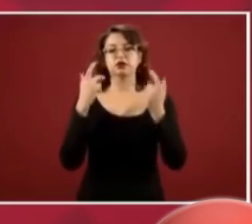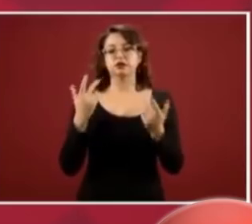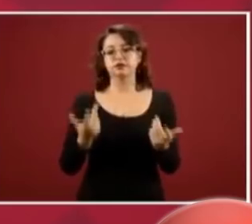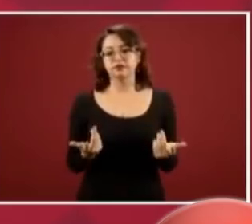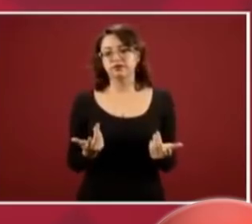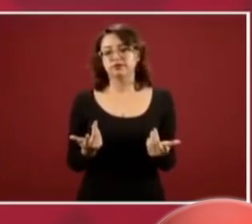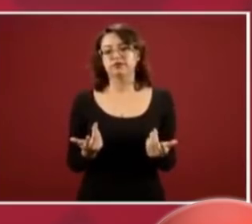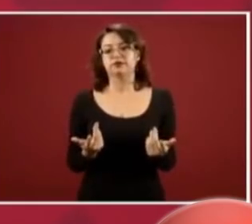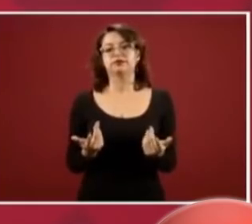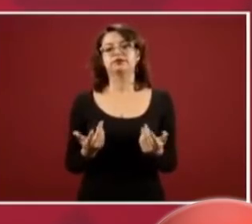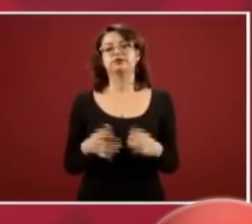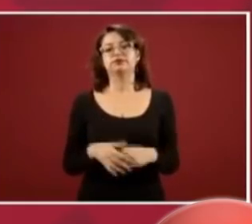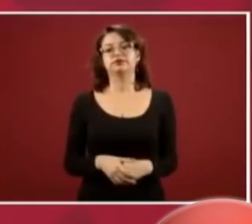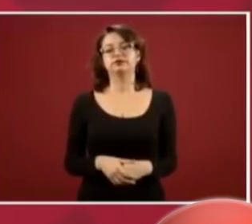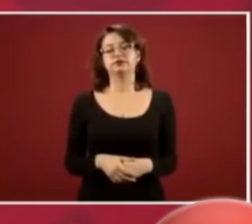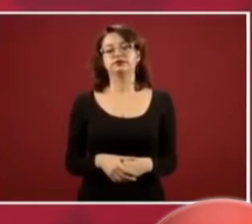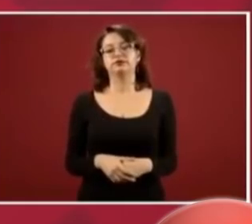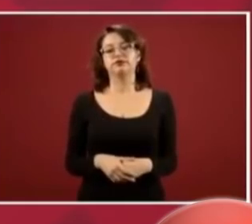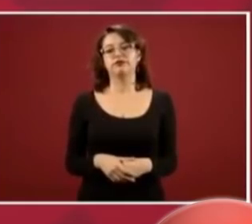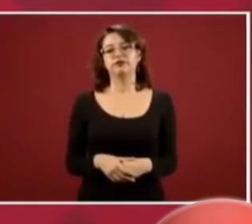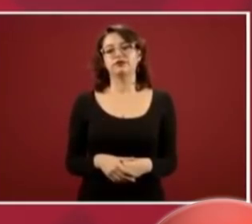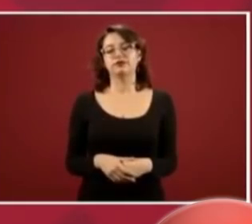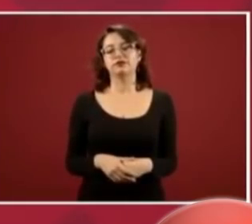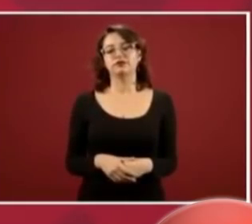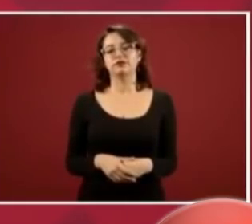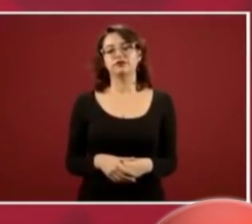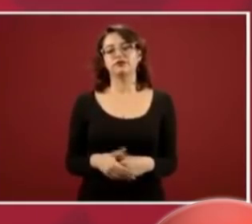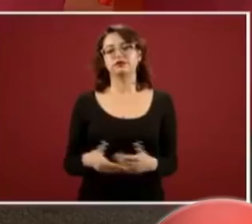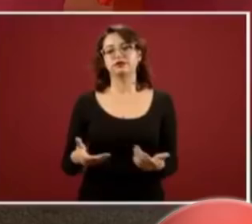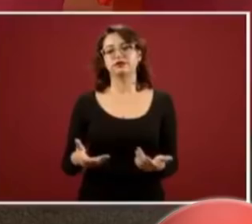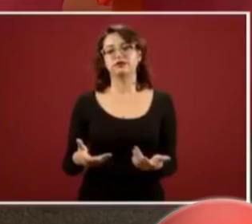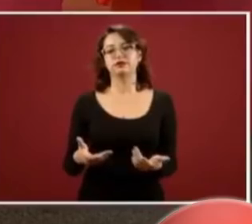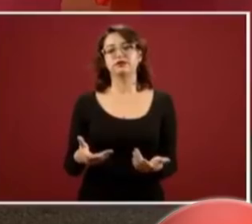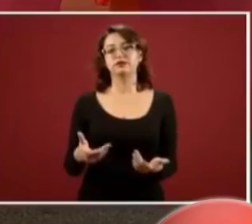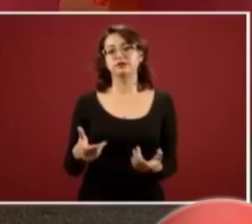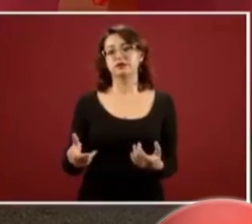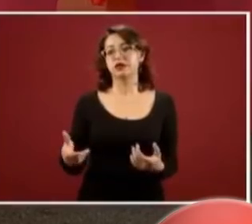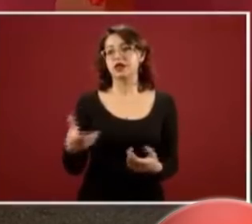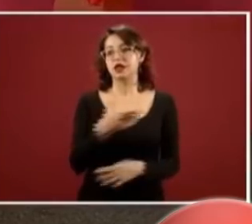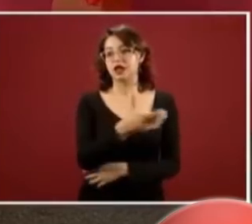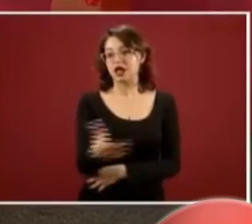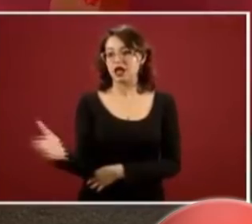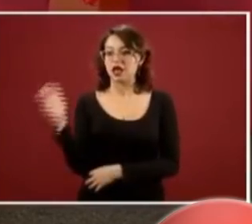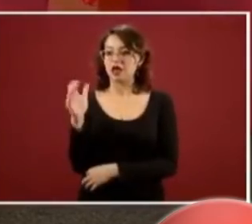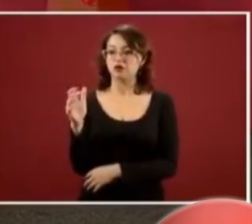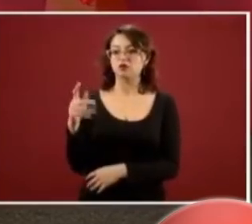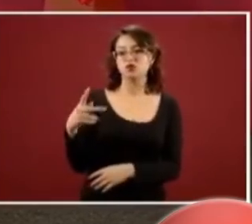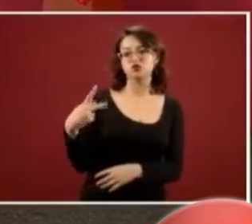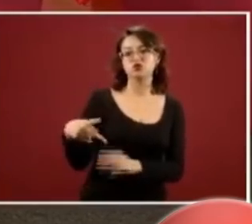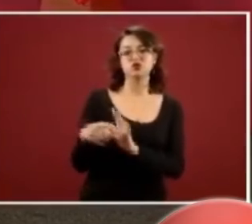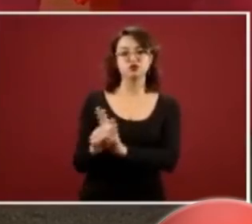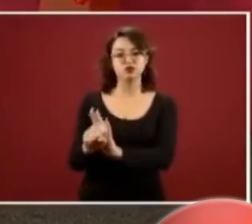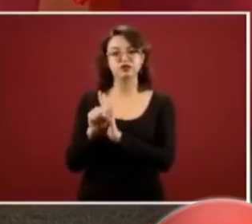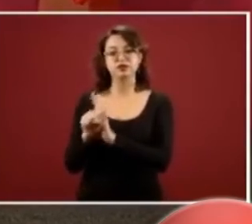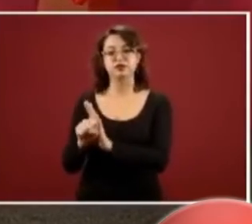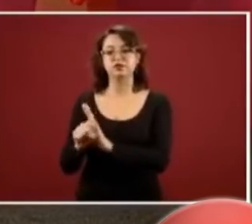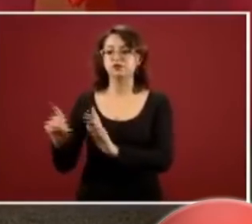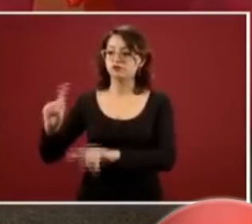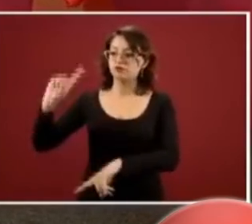pensando también en quitar la bandera del agrarismo al movimiento